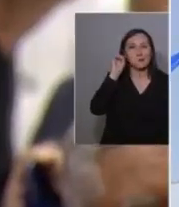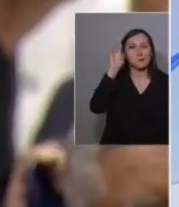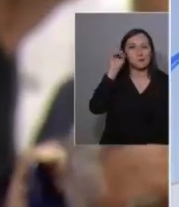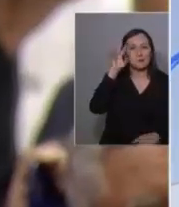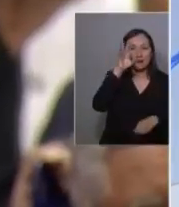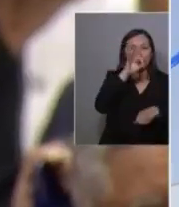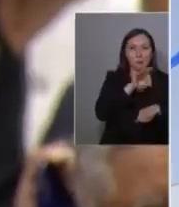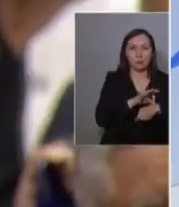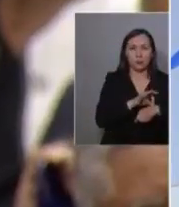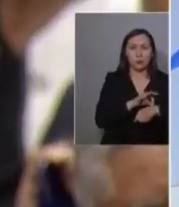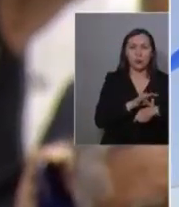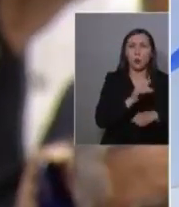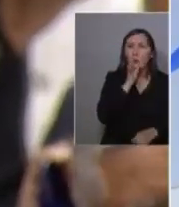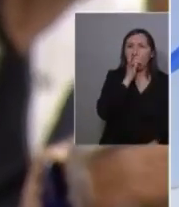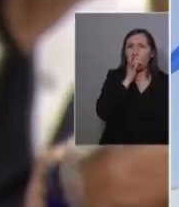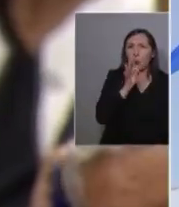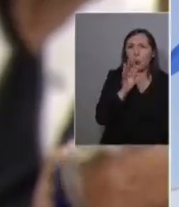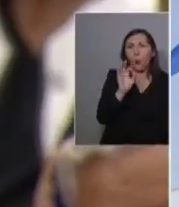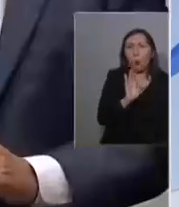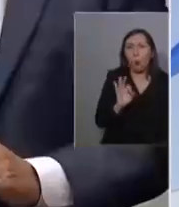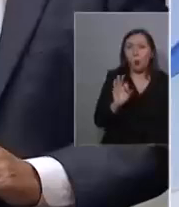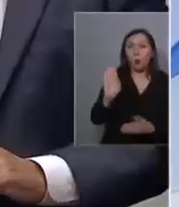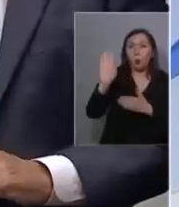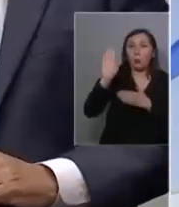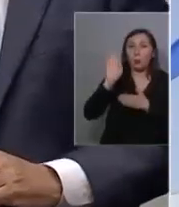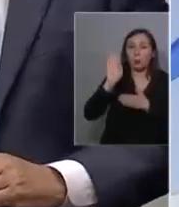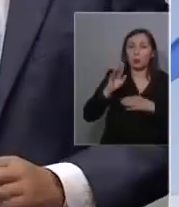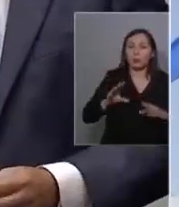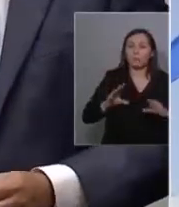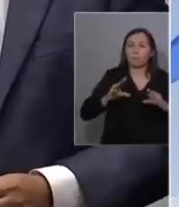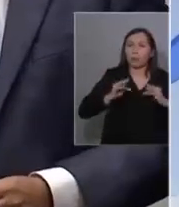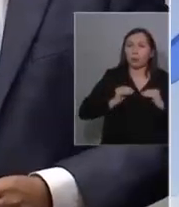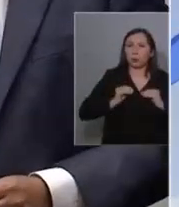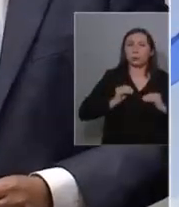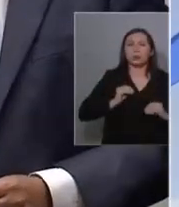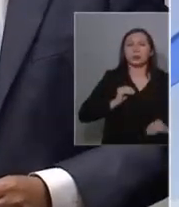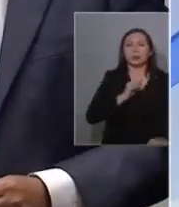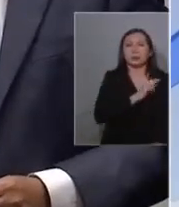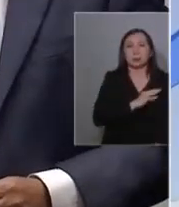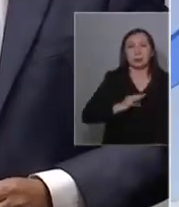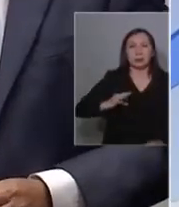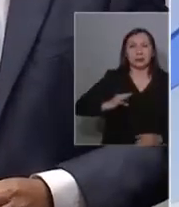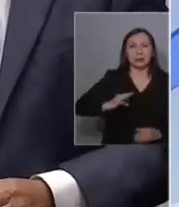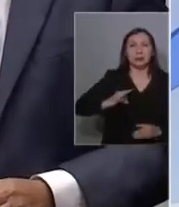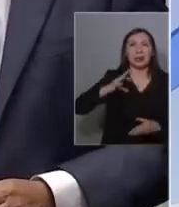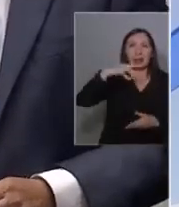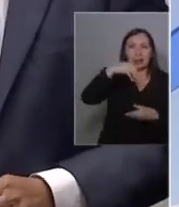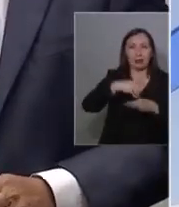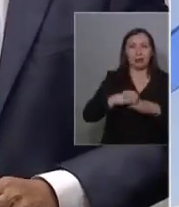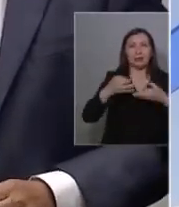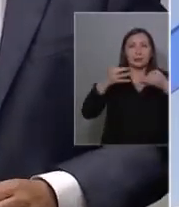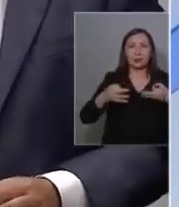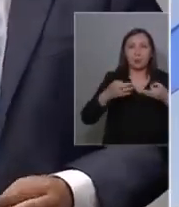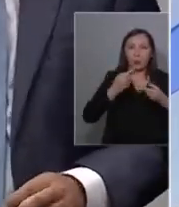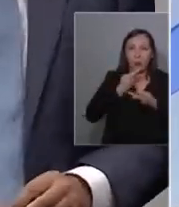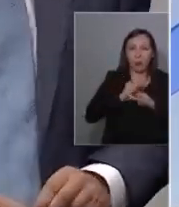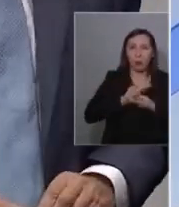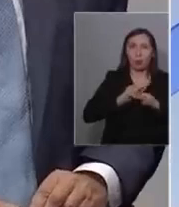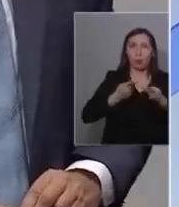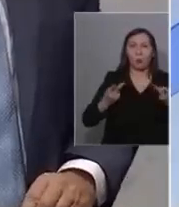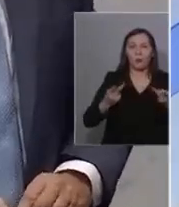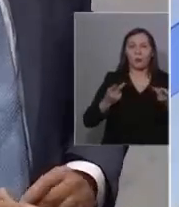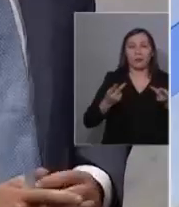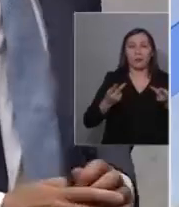Jura o promete asumir como ministra de Interior y Seguridad Pública